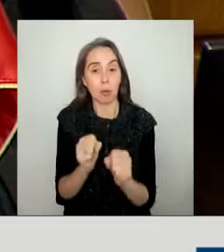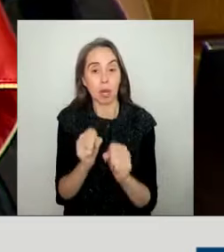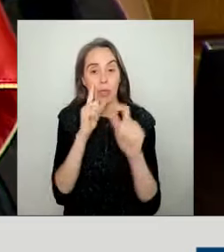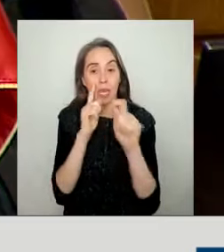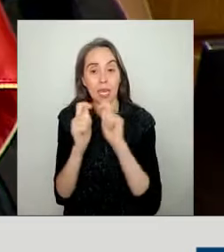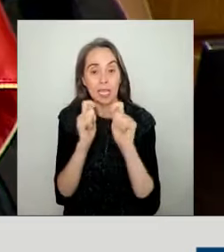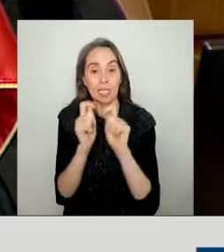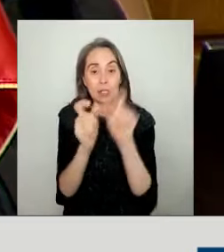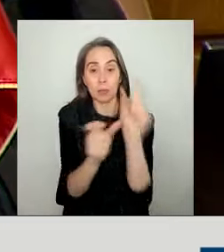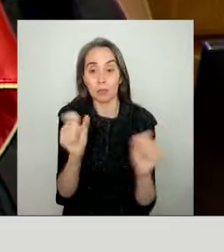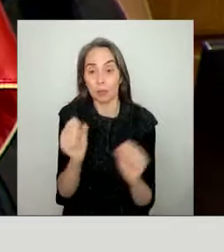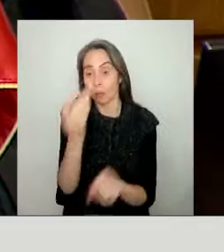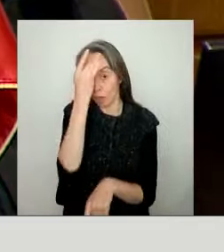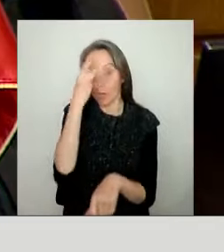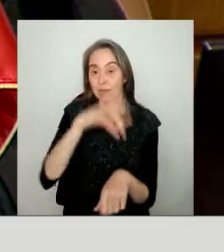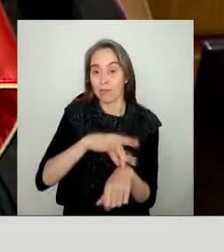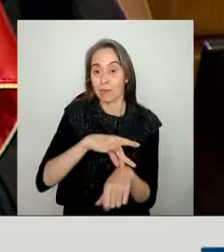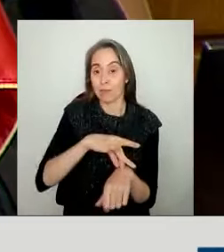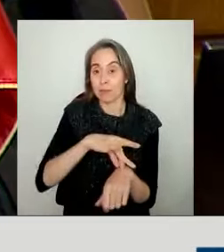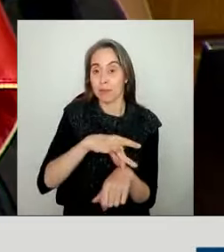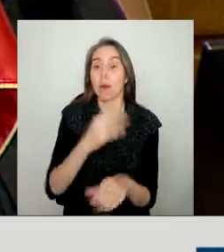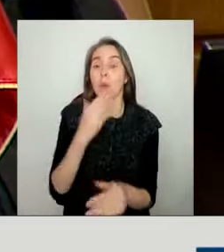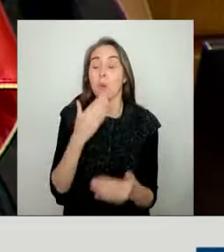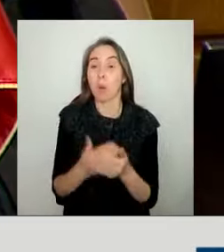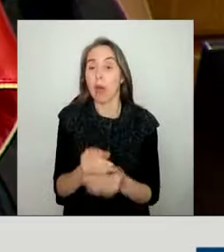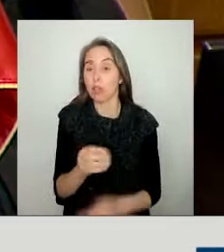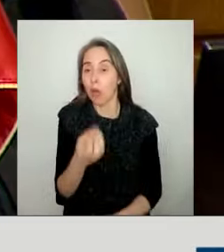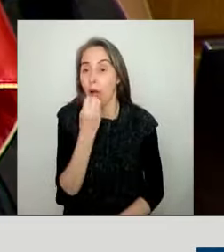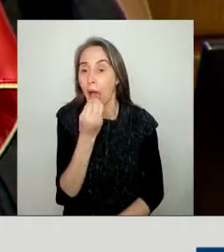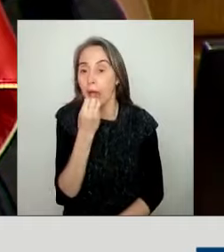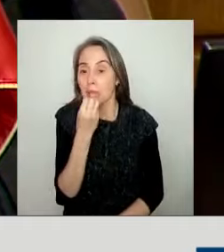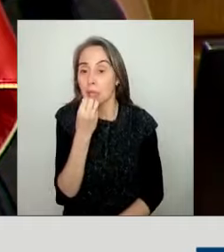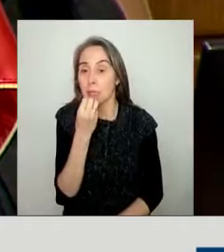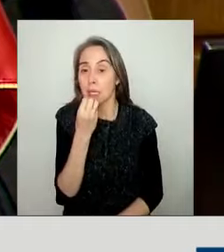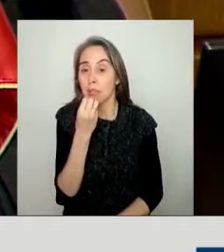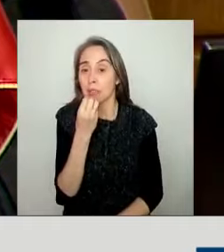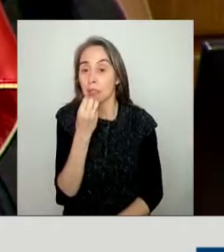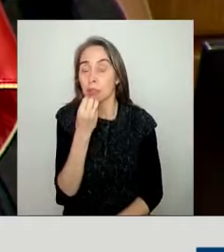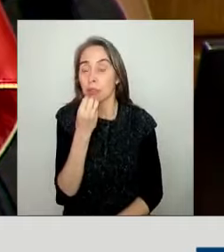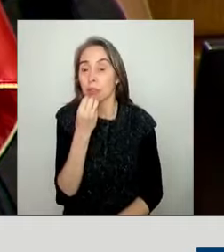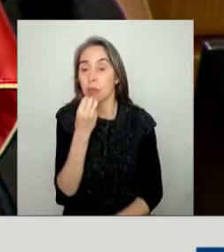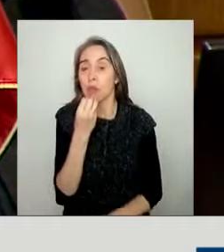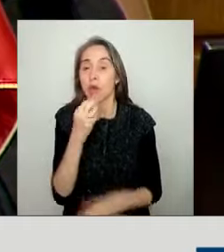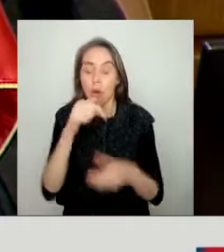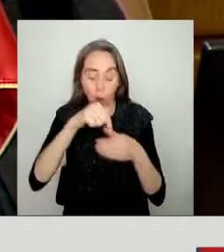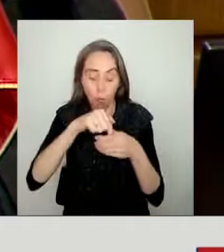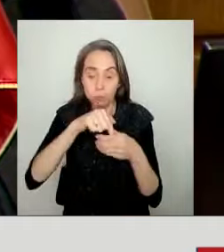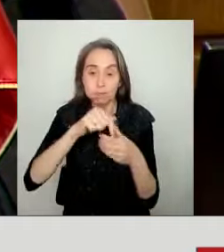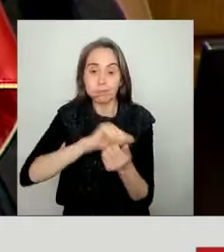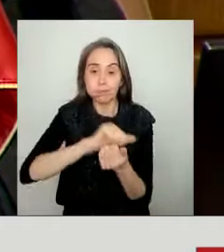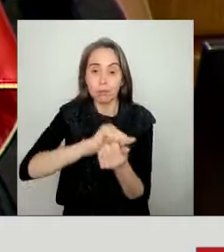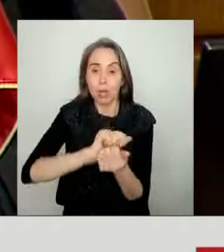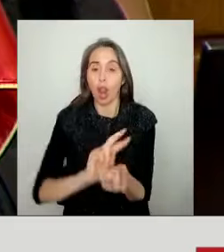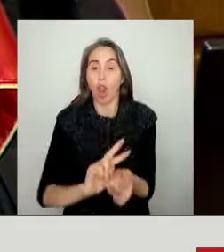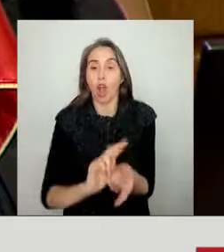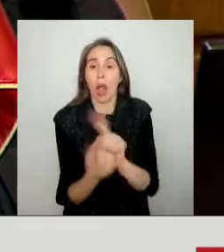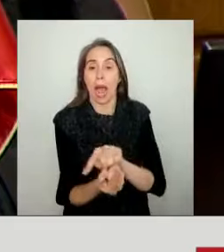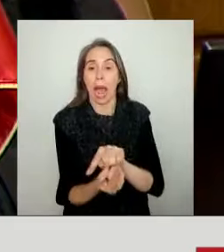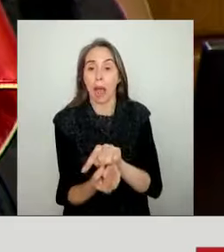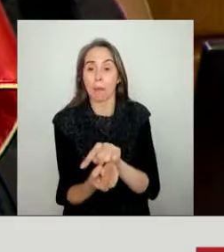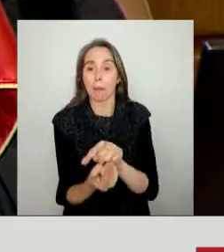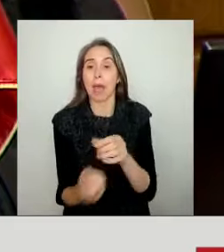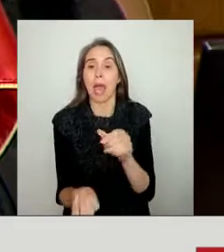personas porque cuando los alimentos son modificados en su naturaleza en en su esencia añadiéndose